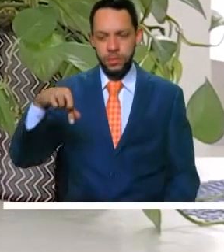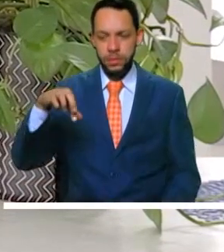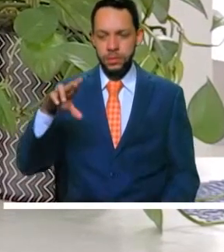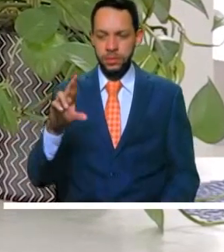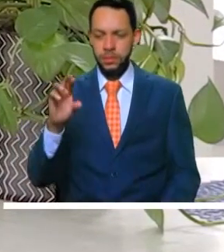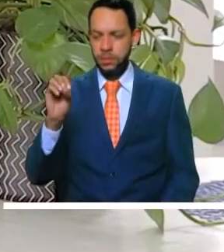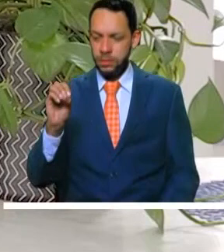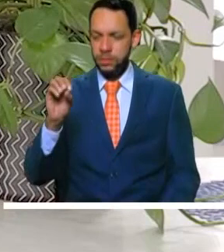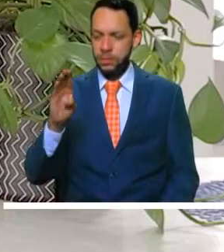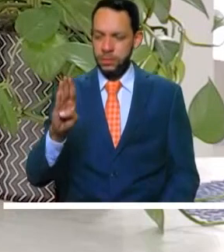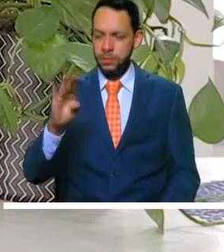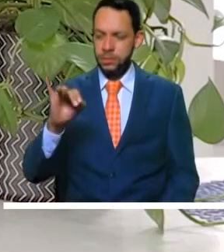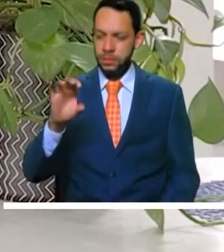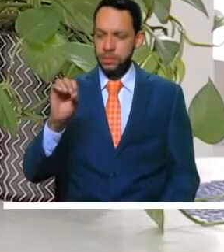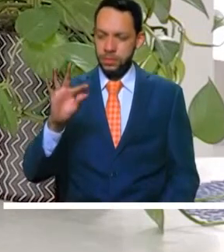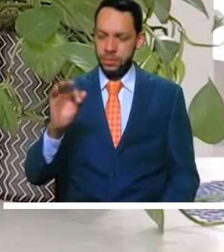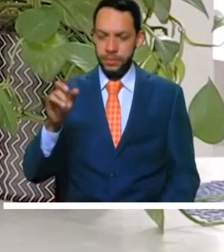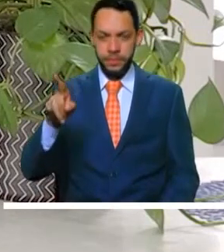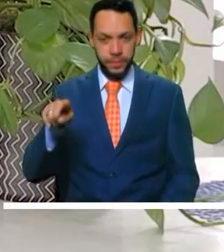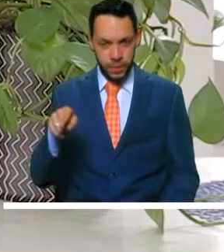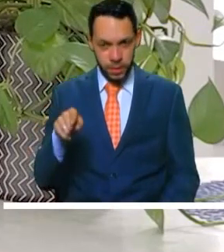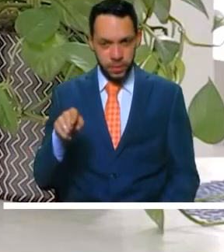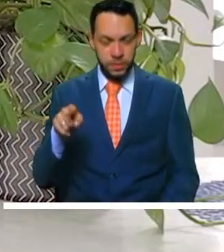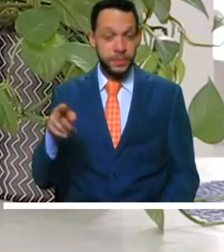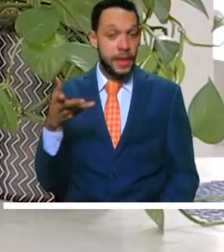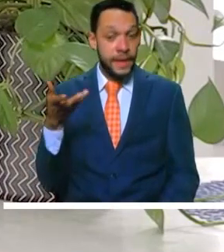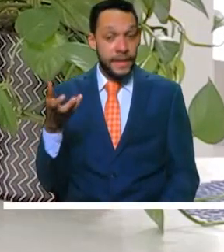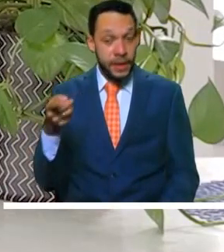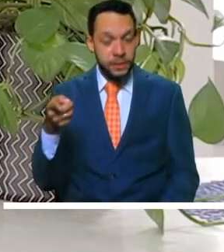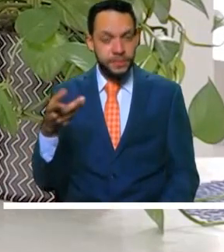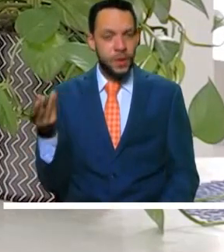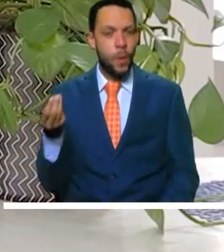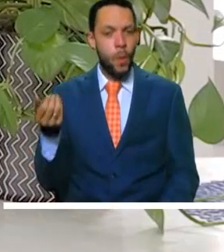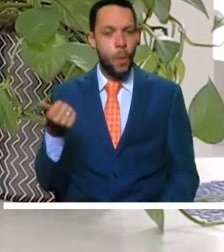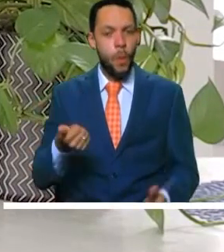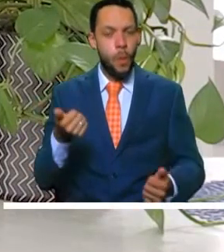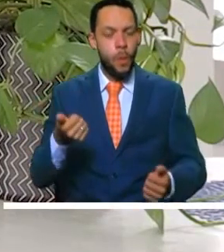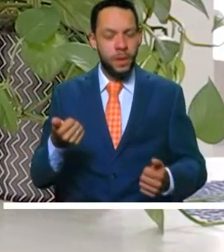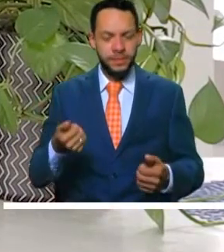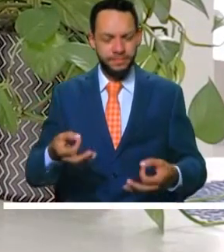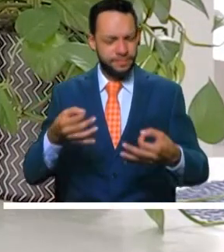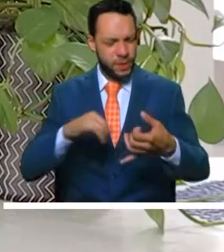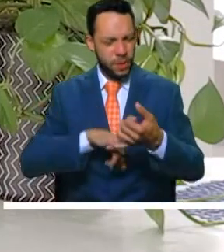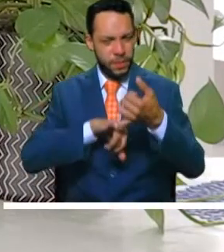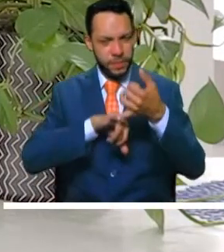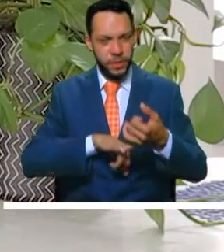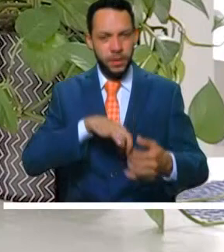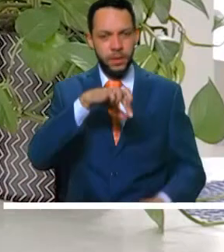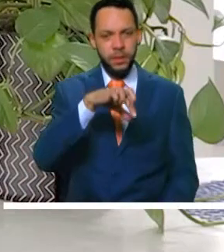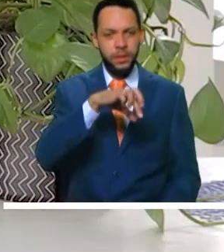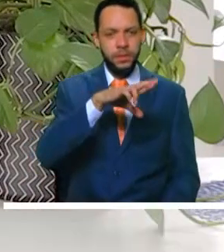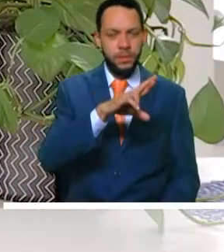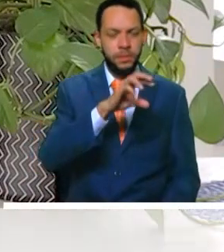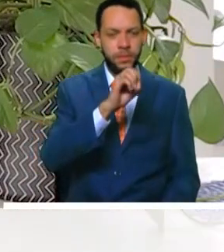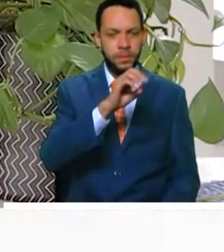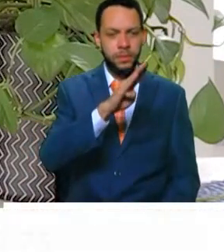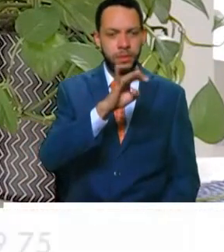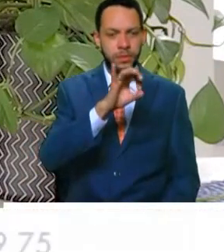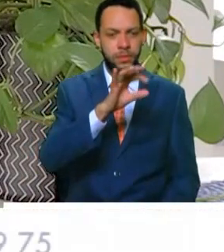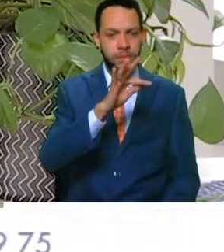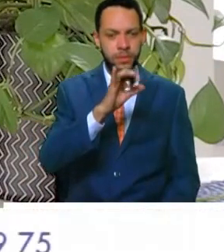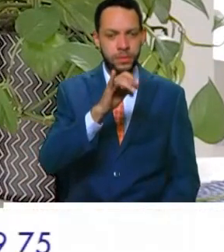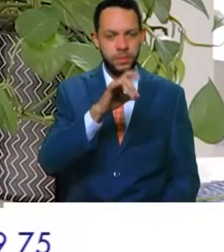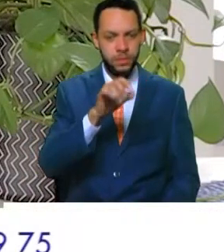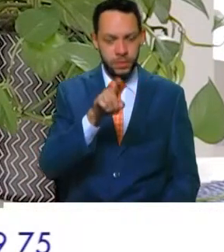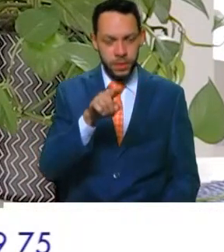los prebióticos, ¿sí? Los prebióticos son el alimento de los probióticos y es justamente todo lo que vemos acá. Es toda